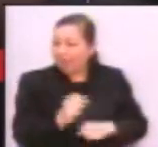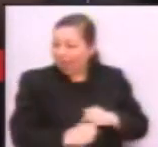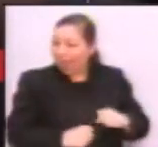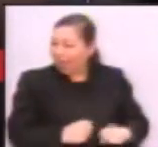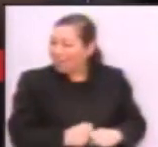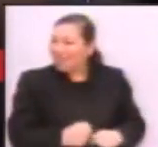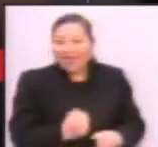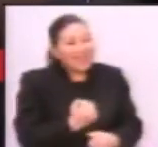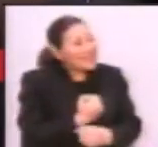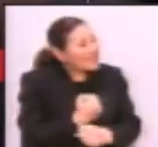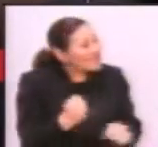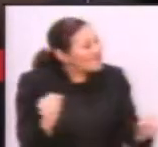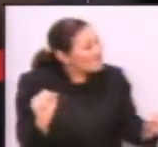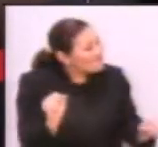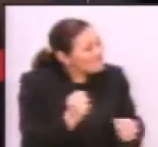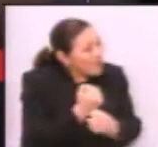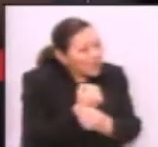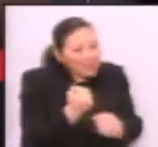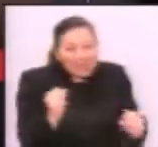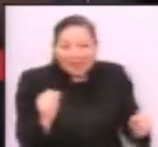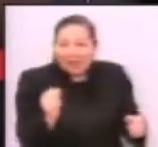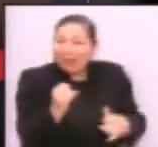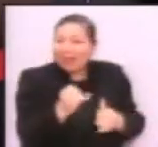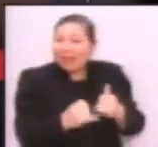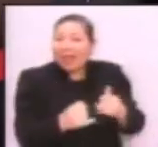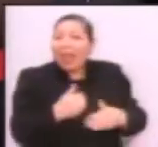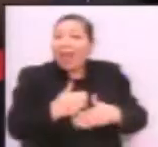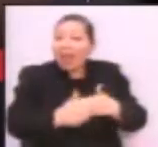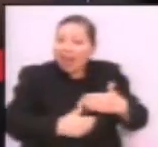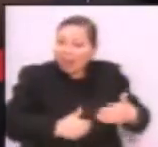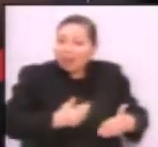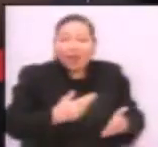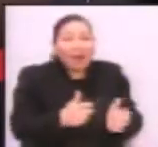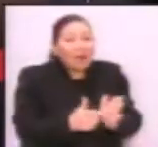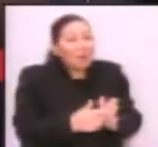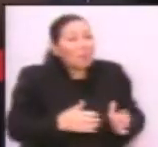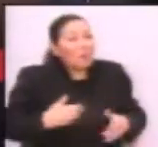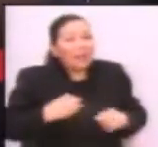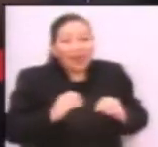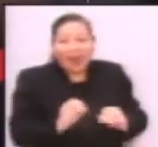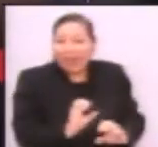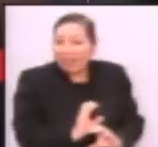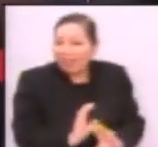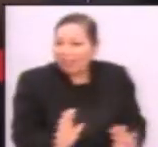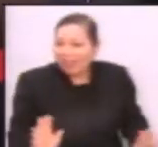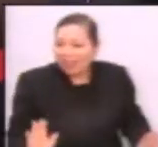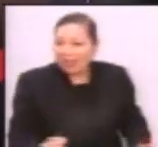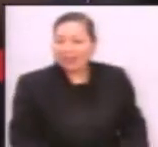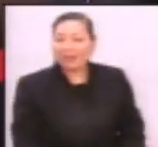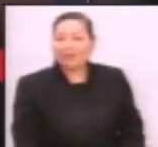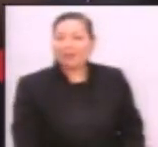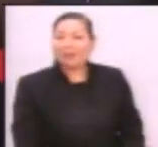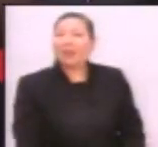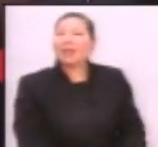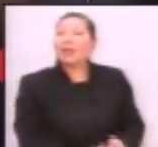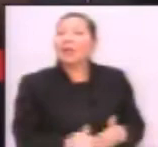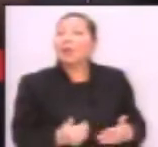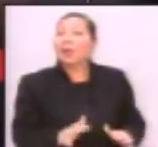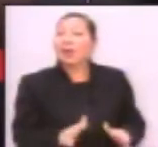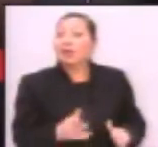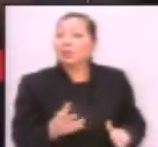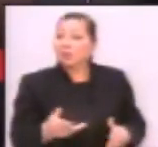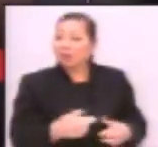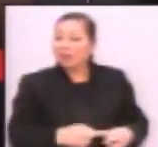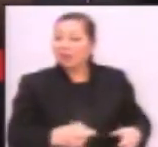20 años, imposible señor. Van a vencer los 3 años y esta ley ya no se les va a poder aplicar, ellos van a poder disponer lo que sea respecto